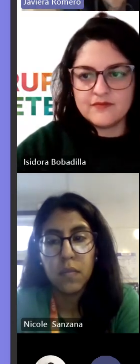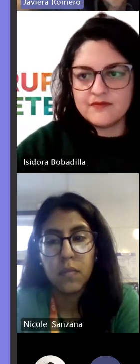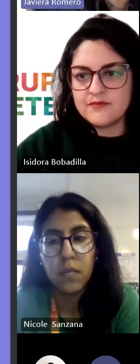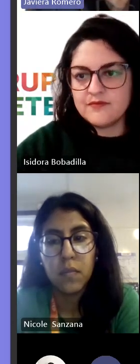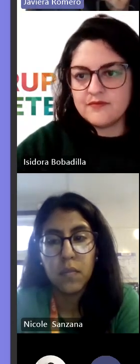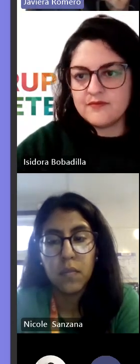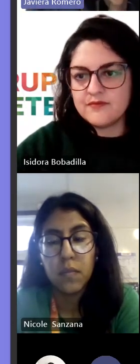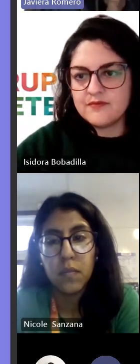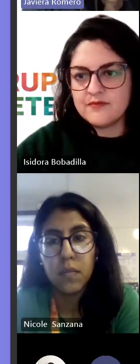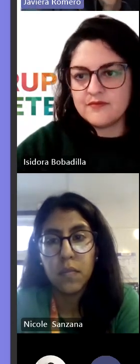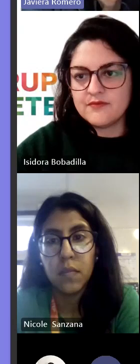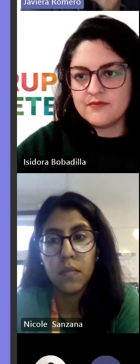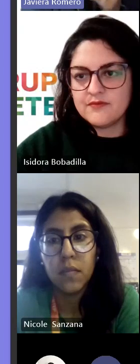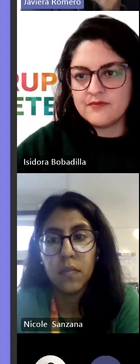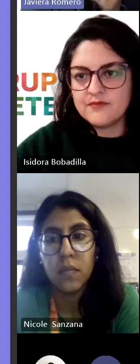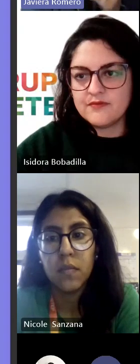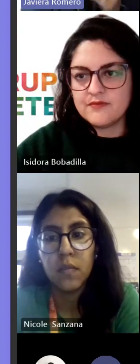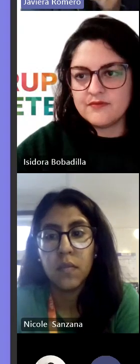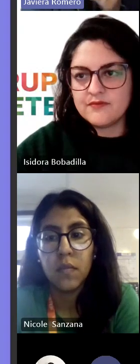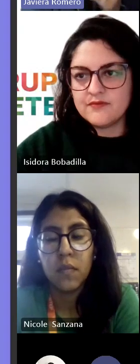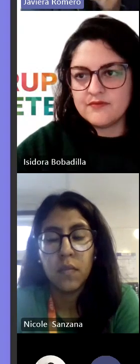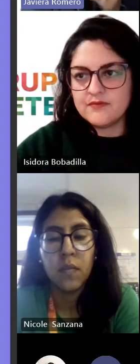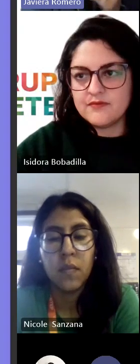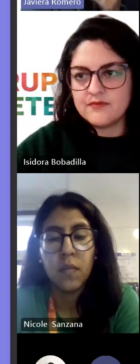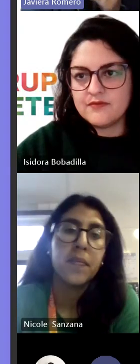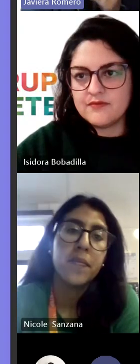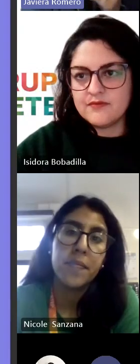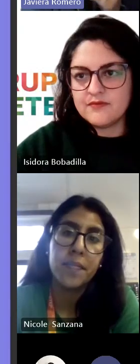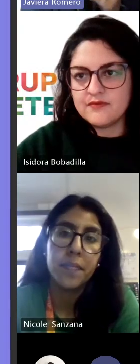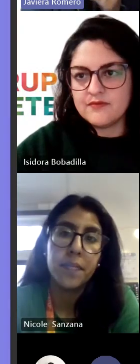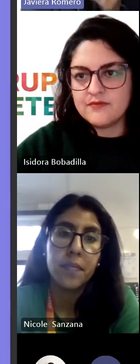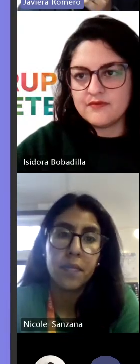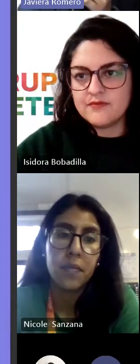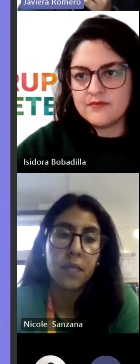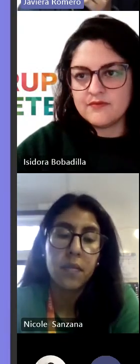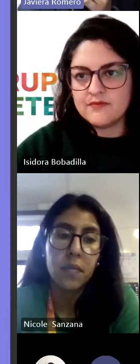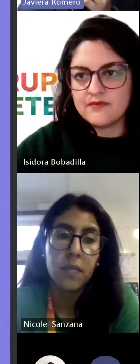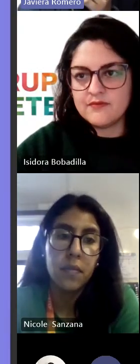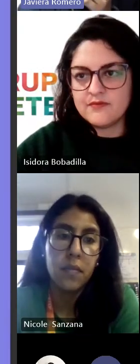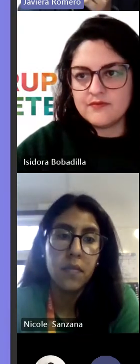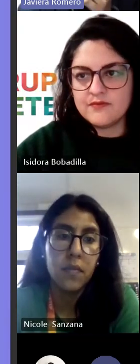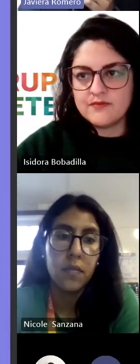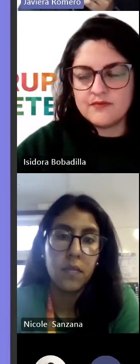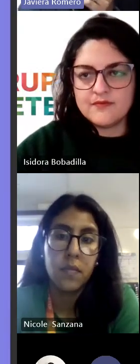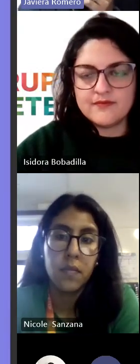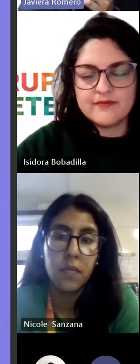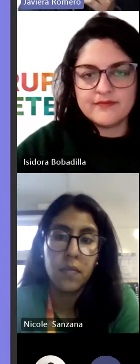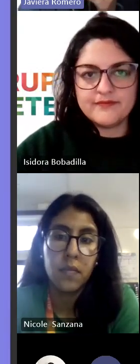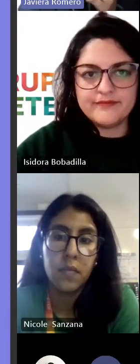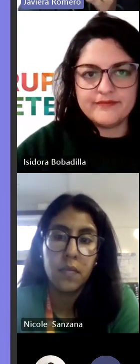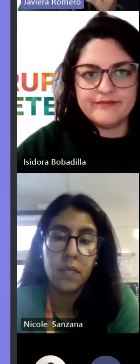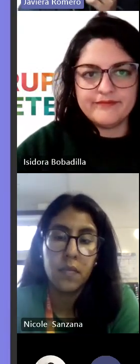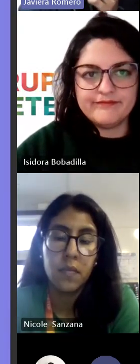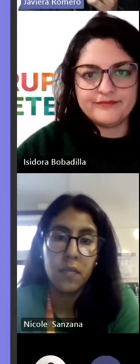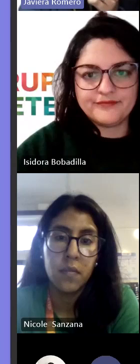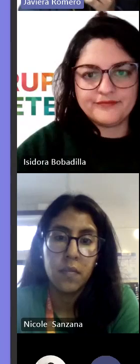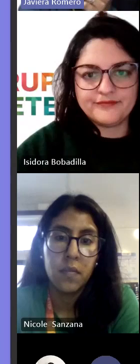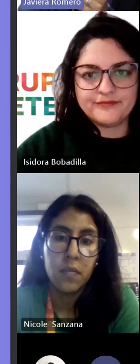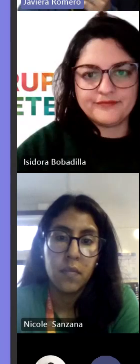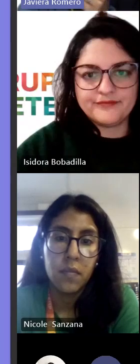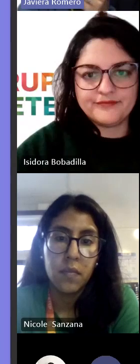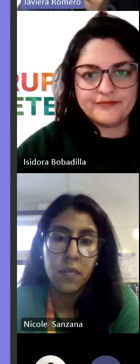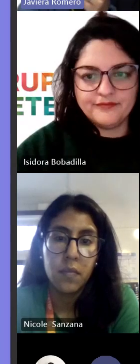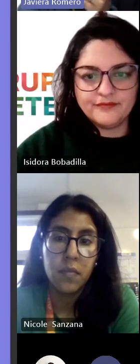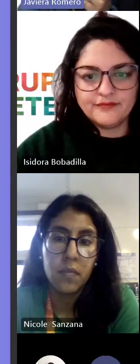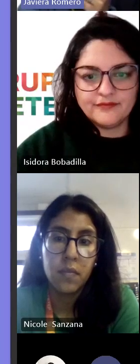hay consejos, explicaciones respecto a formas de buscar alivio y poder tener también algún tipo de retroalimentación